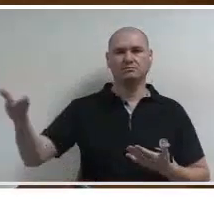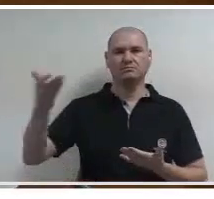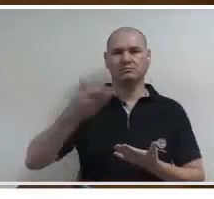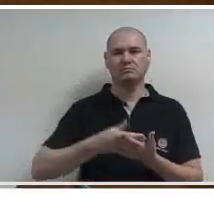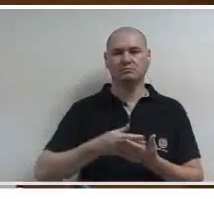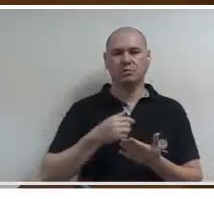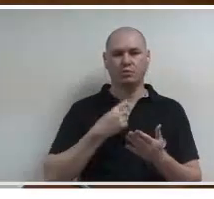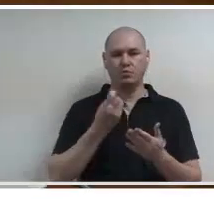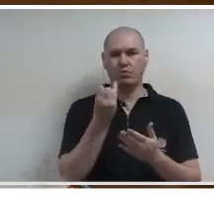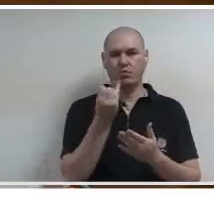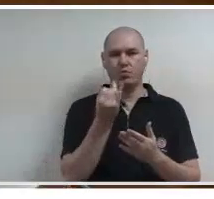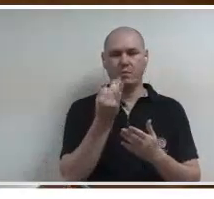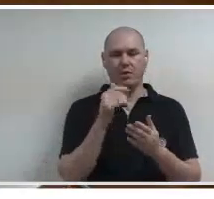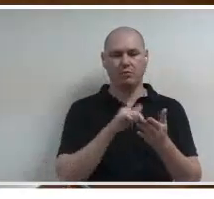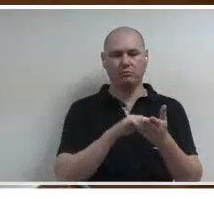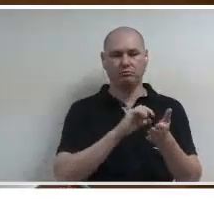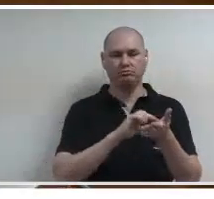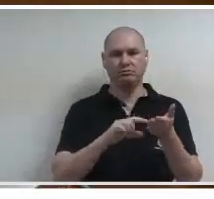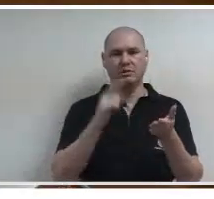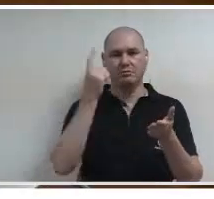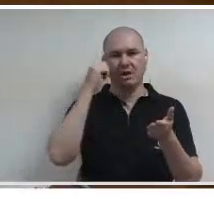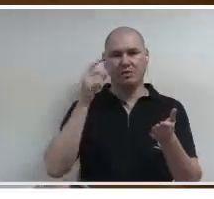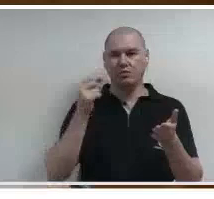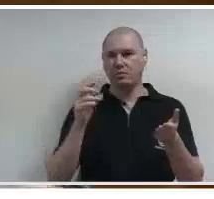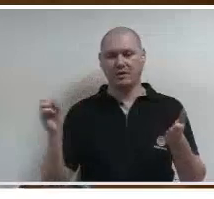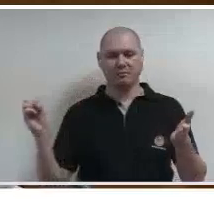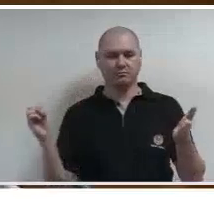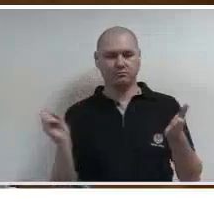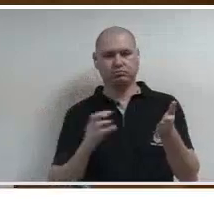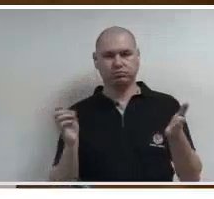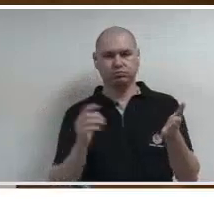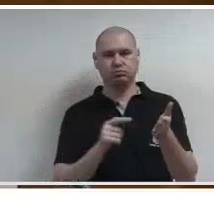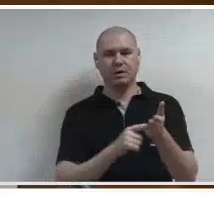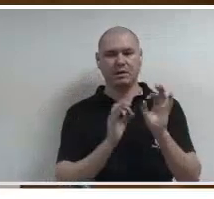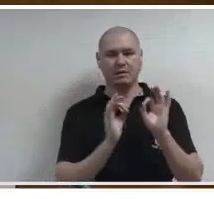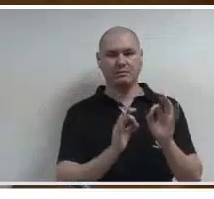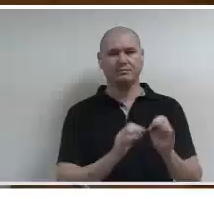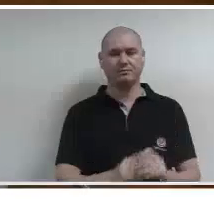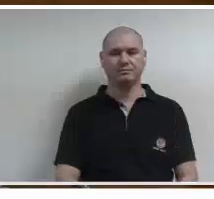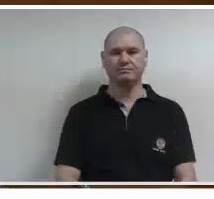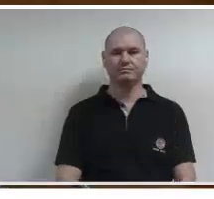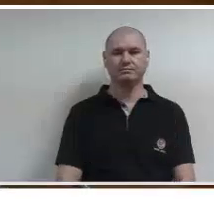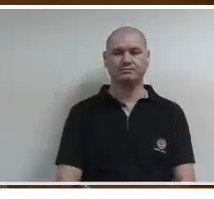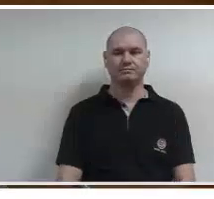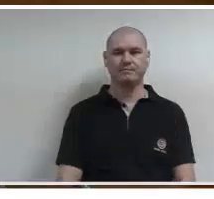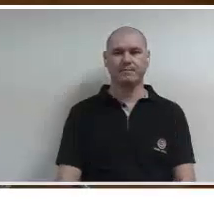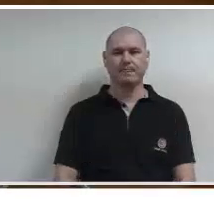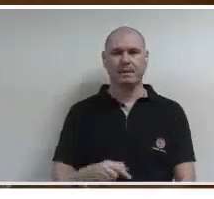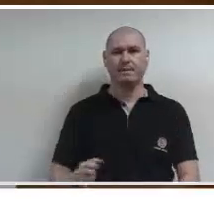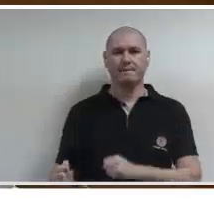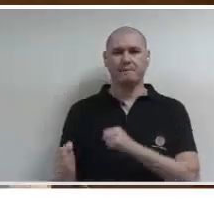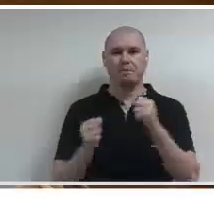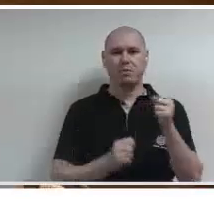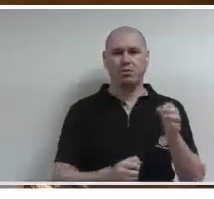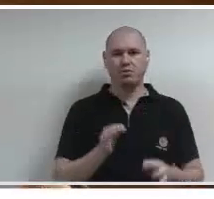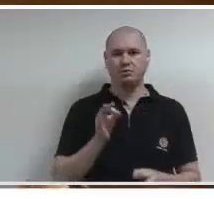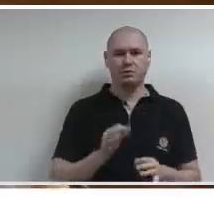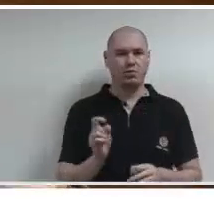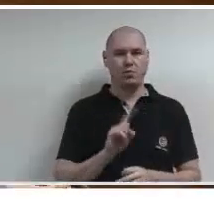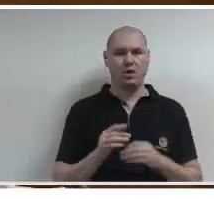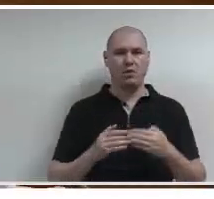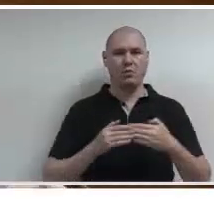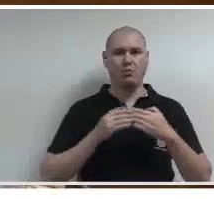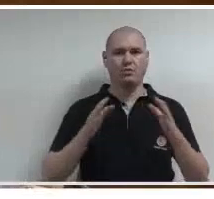890.964.700 guaraníes, UPEVA Ministerio de Salud o Huerucaco y Andebe tiene número de cuenta que también se ha acuadido un mío ares de Oikeva, oye